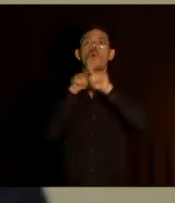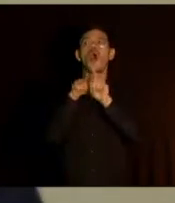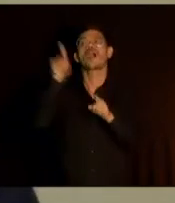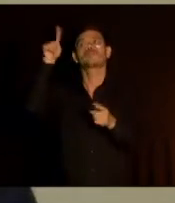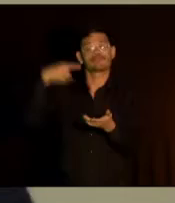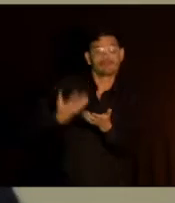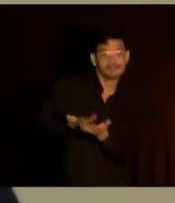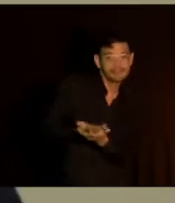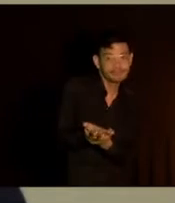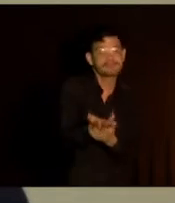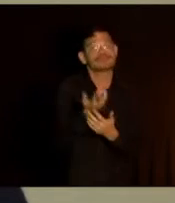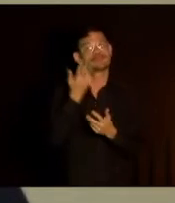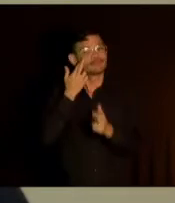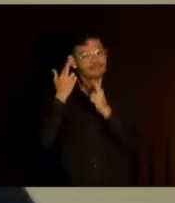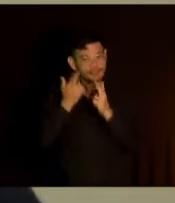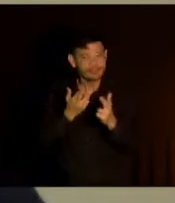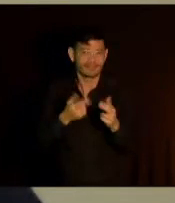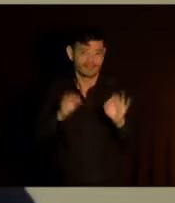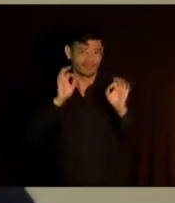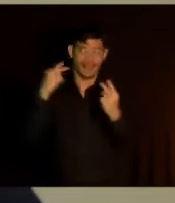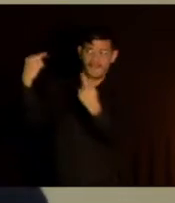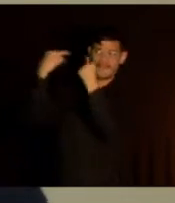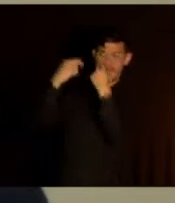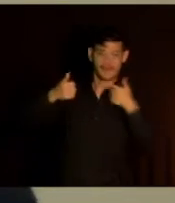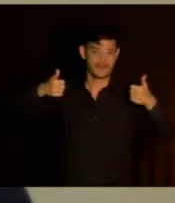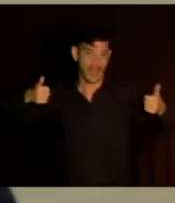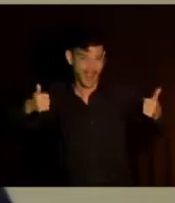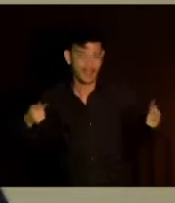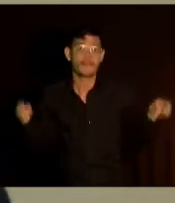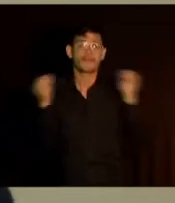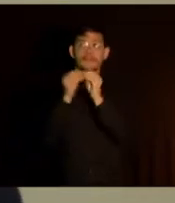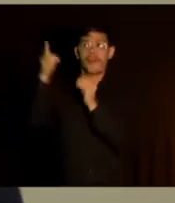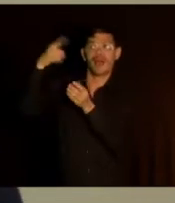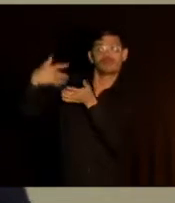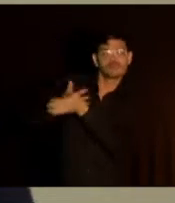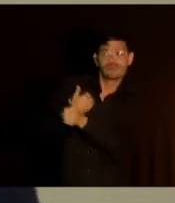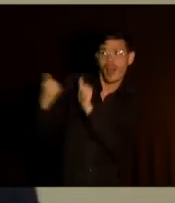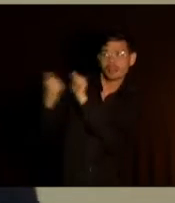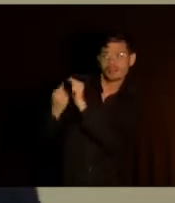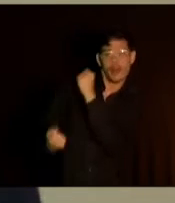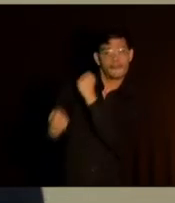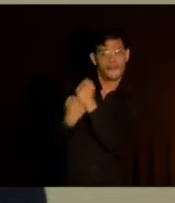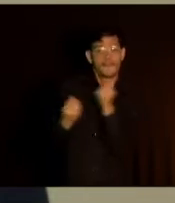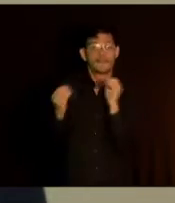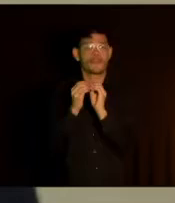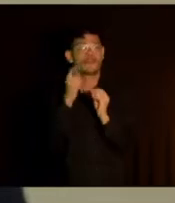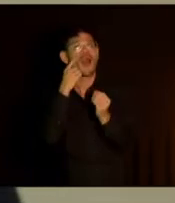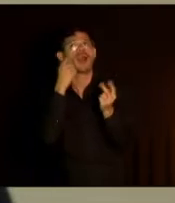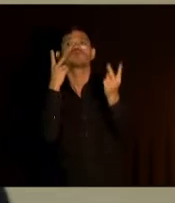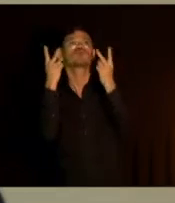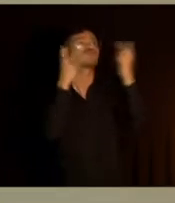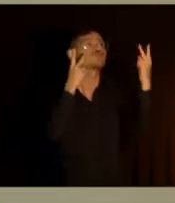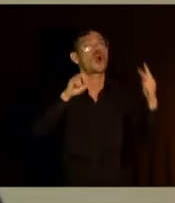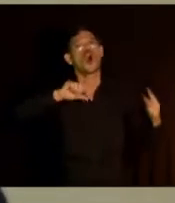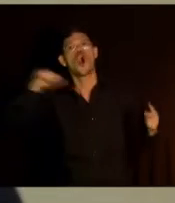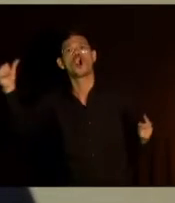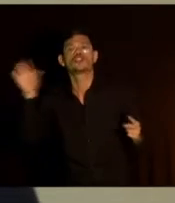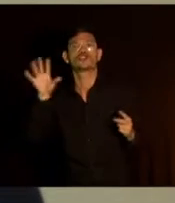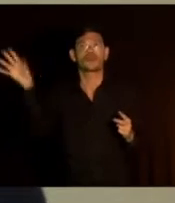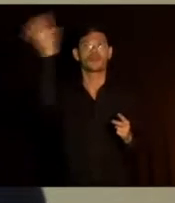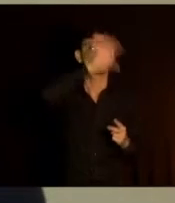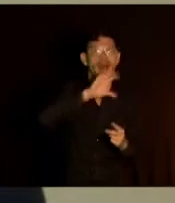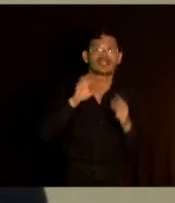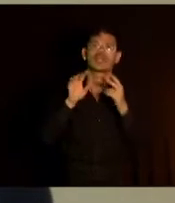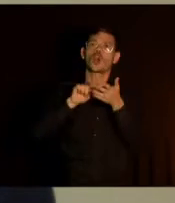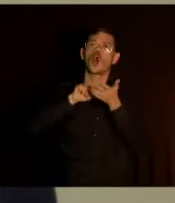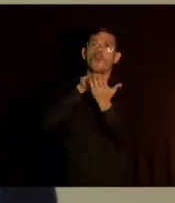acompañado, hemos revisado modelos de otros países, es lo que está sucediendo en Europa, es lo que está